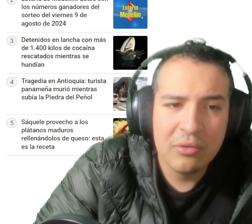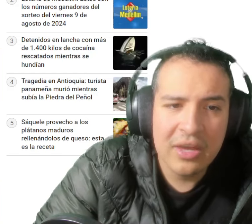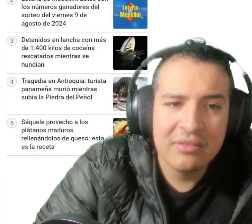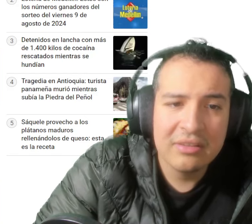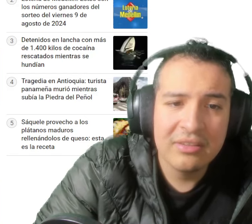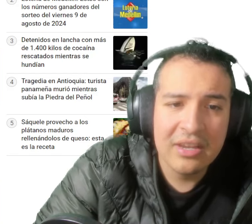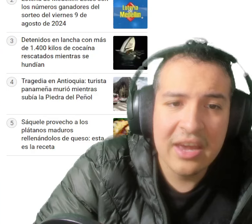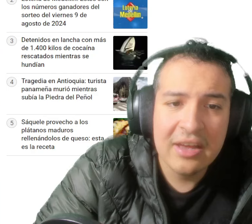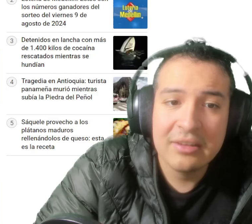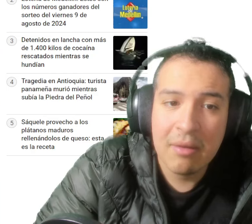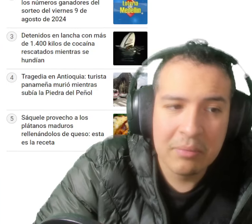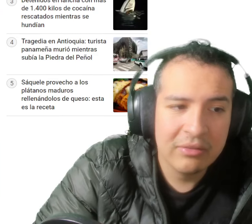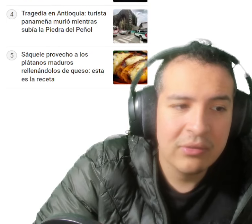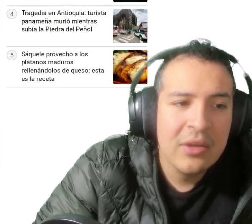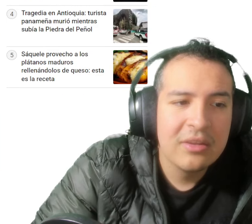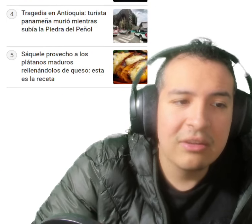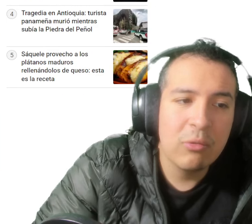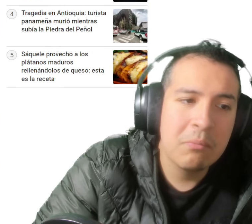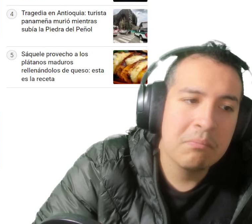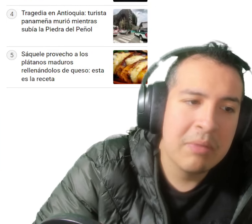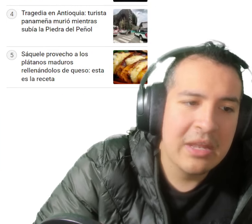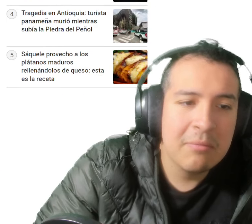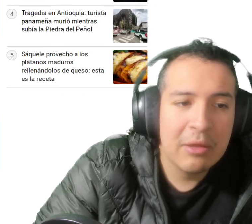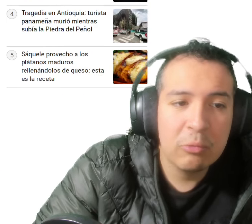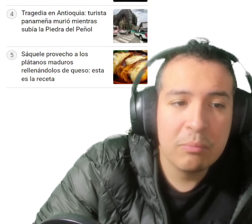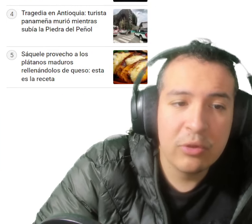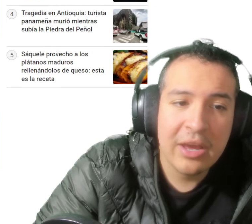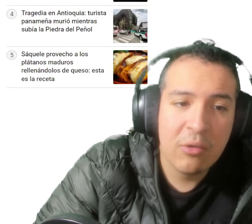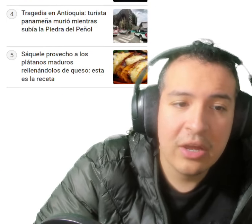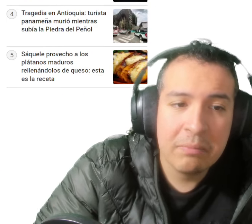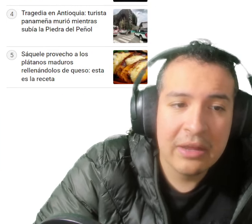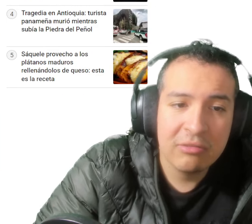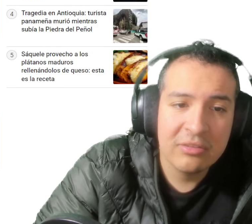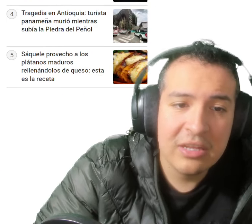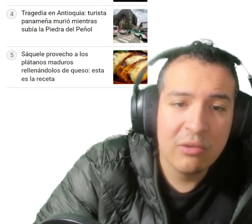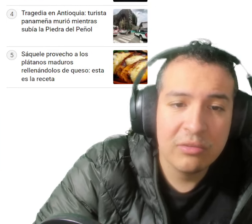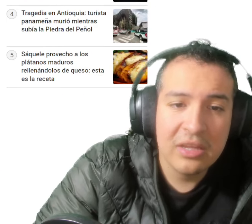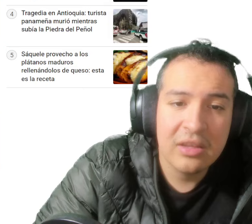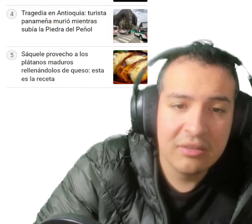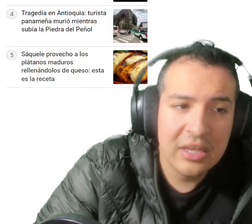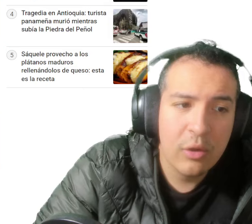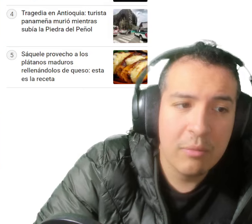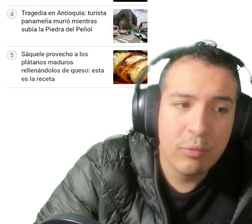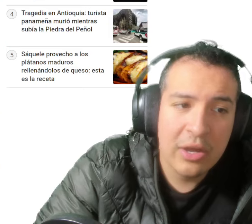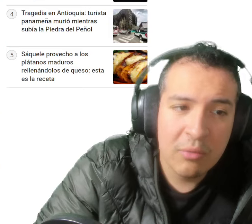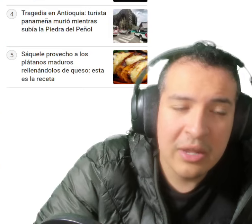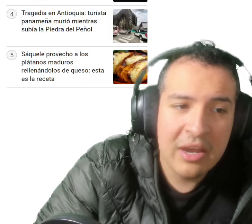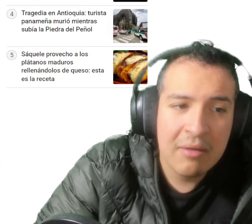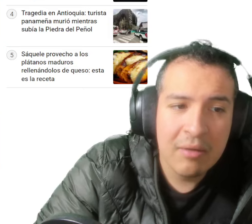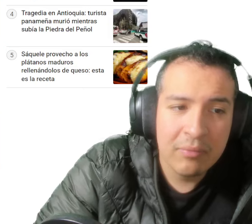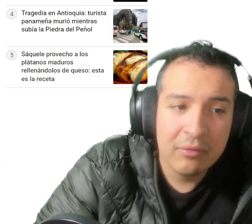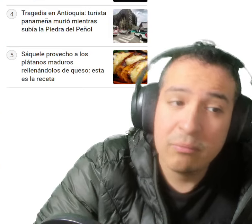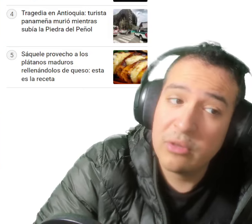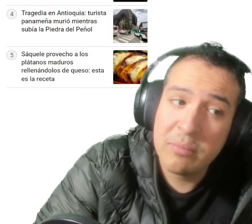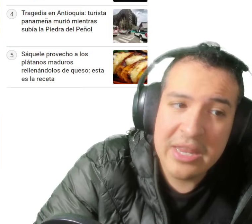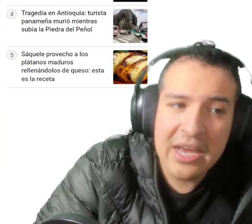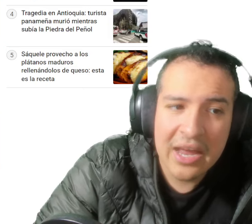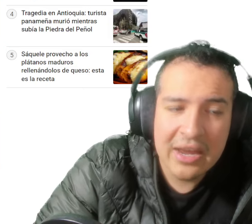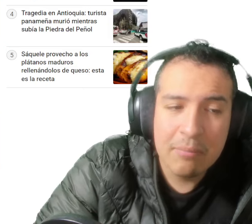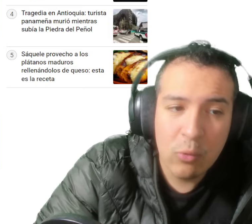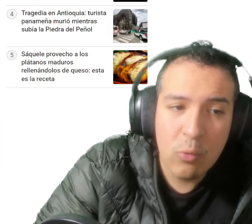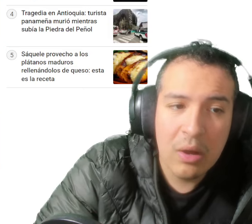justicia estadounidense si se niega se va preso según Bailey maduro podría escoger para su exilio los siguientes destinos República dominicana